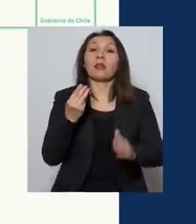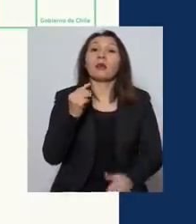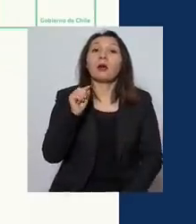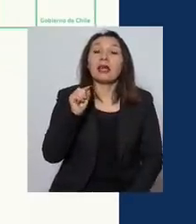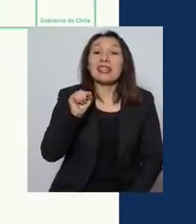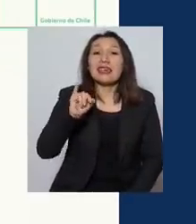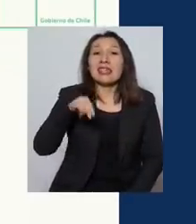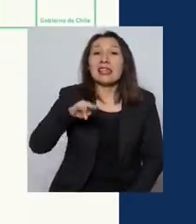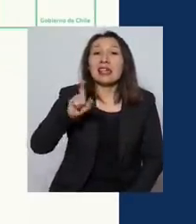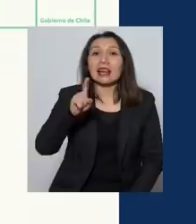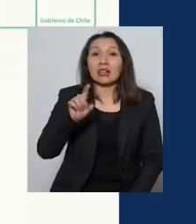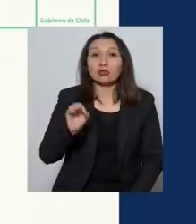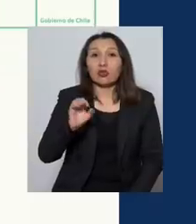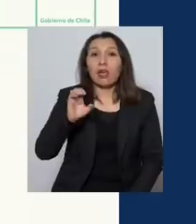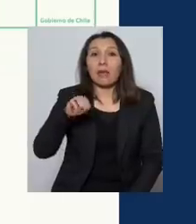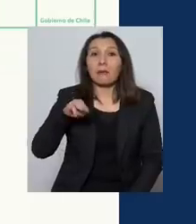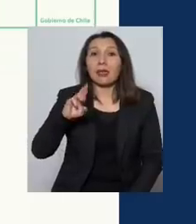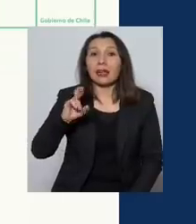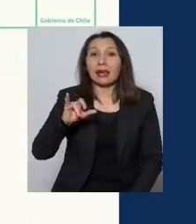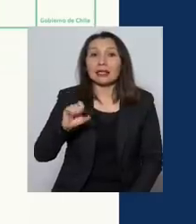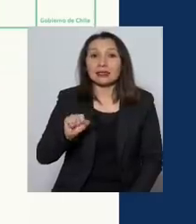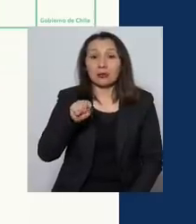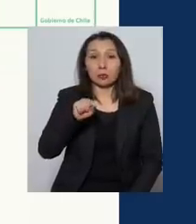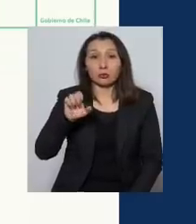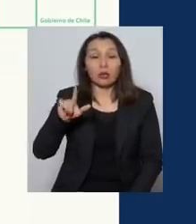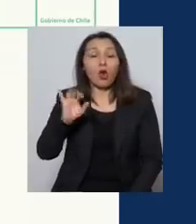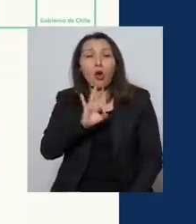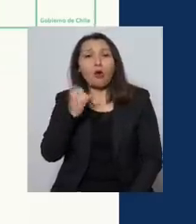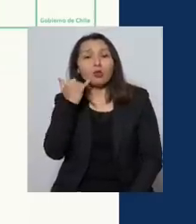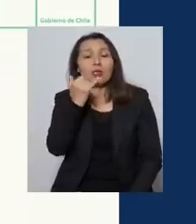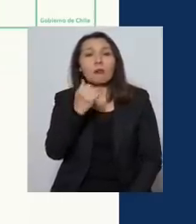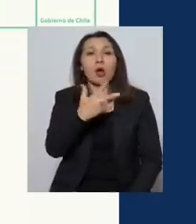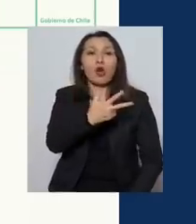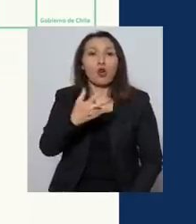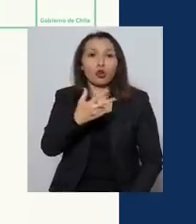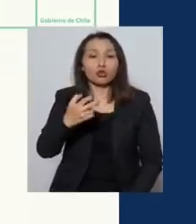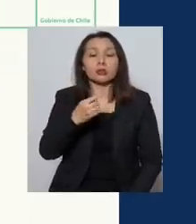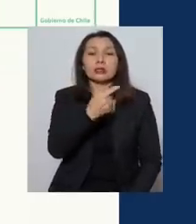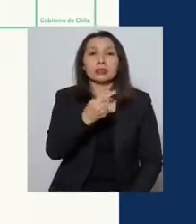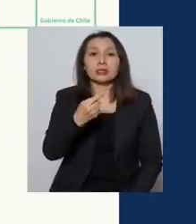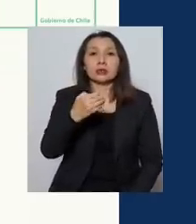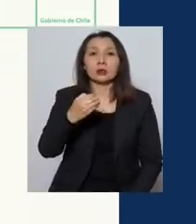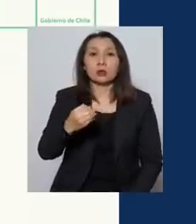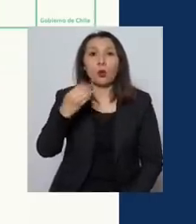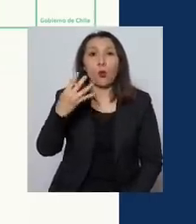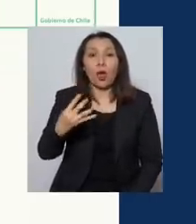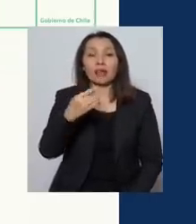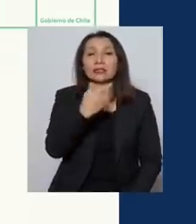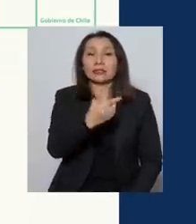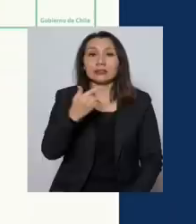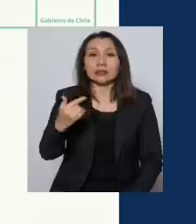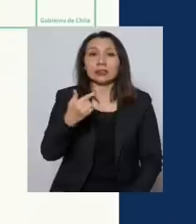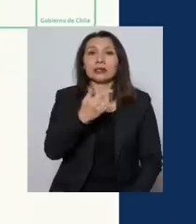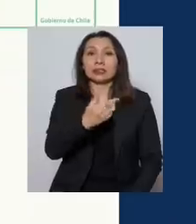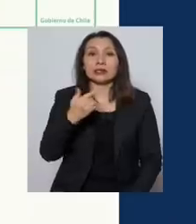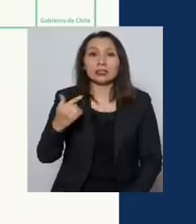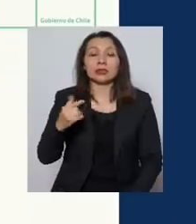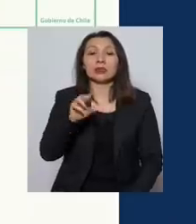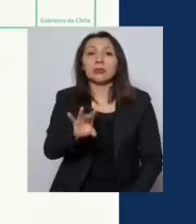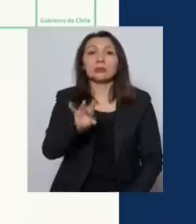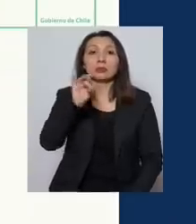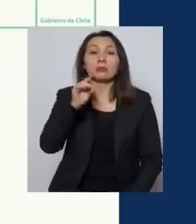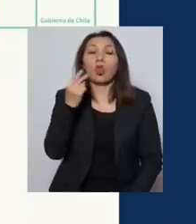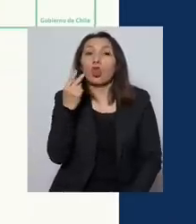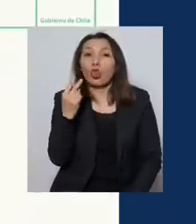.ingresoemergencia.cl o llamar al número 800-104-777, opción 2,